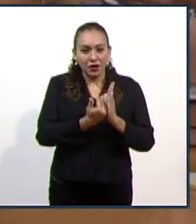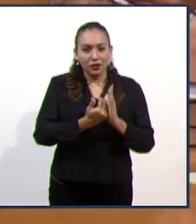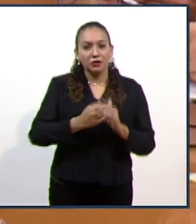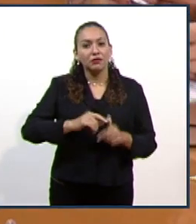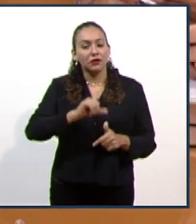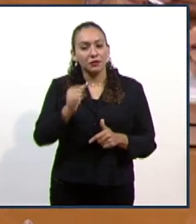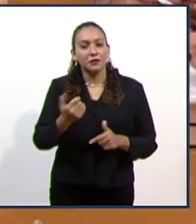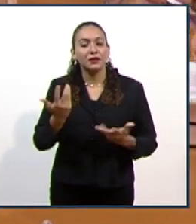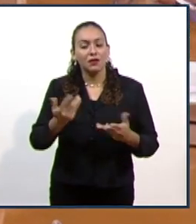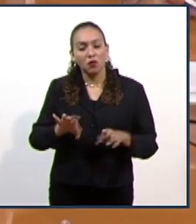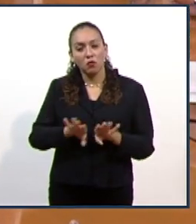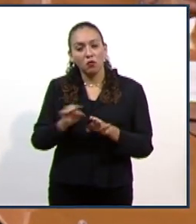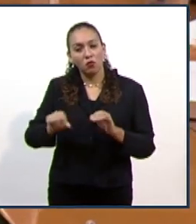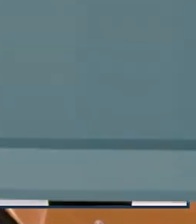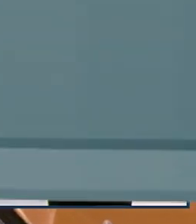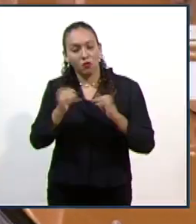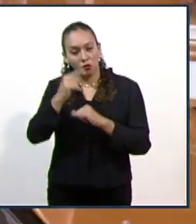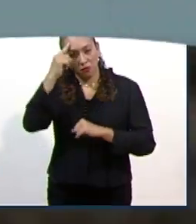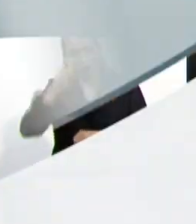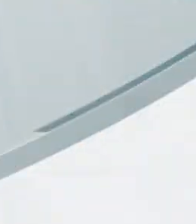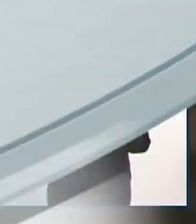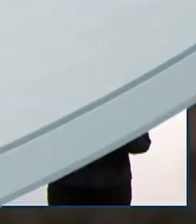de Disciplina Judicial.